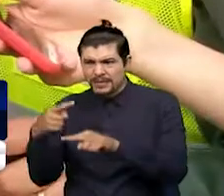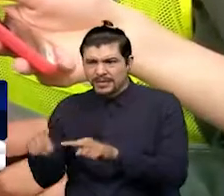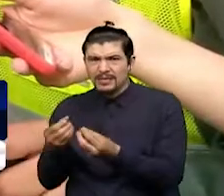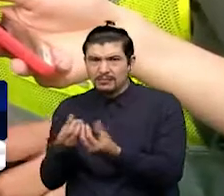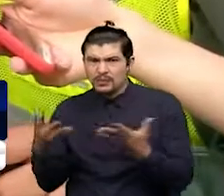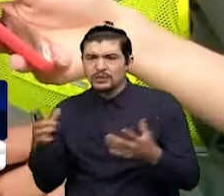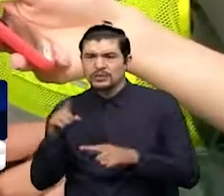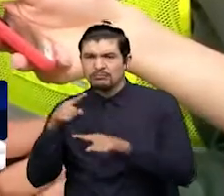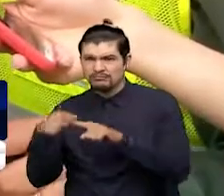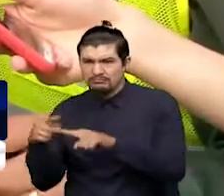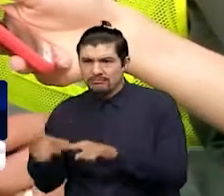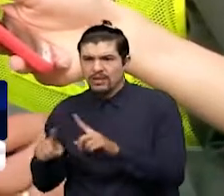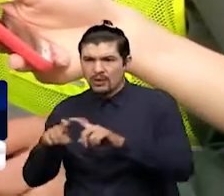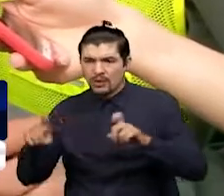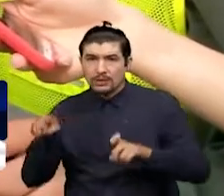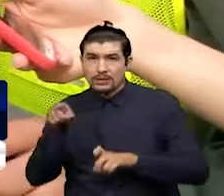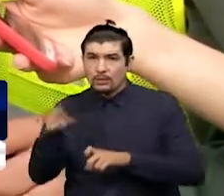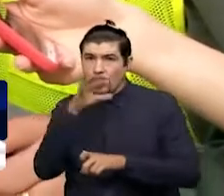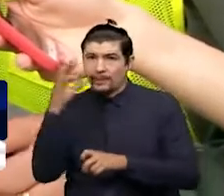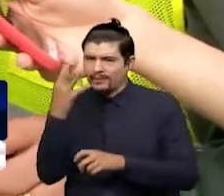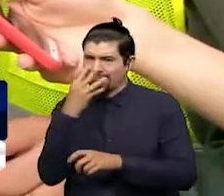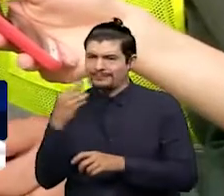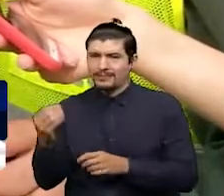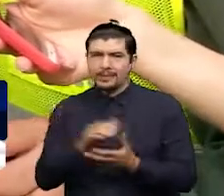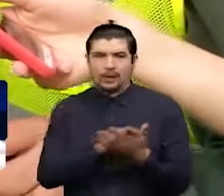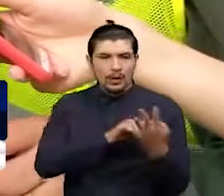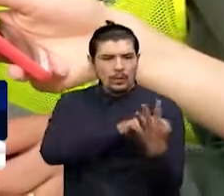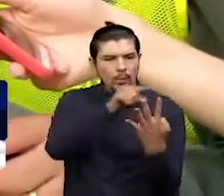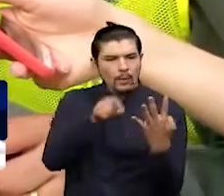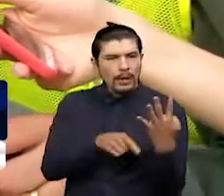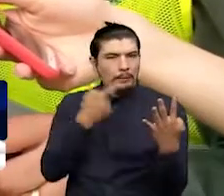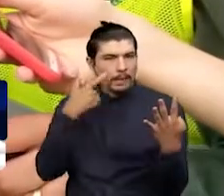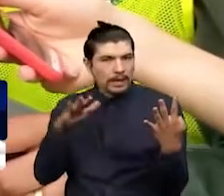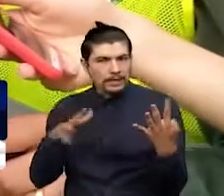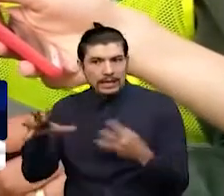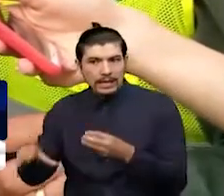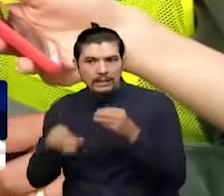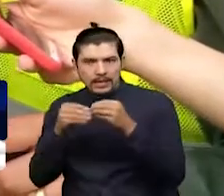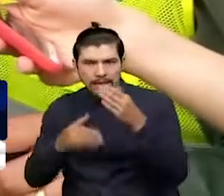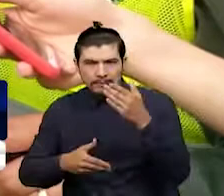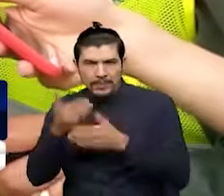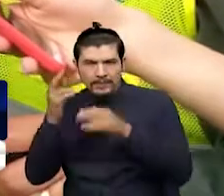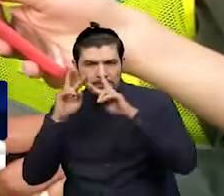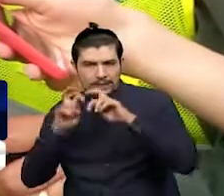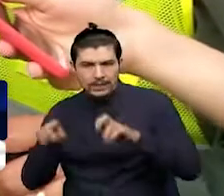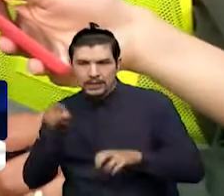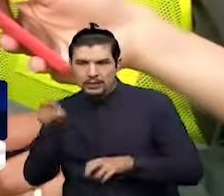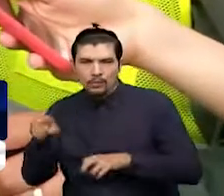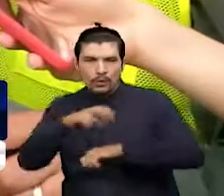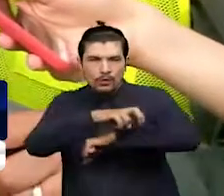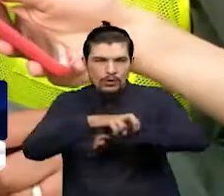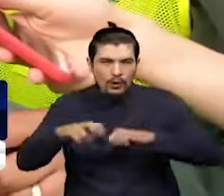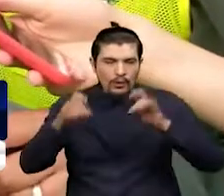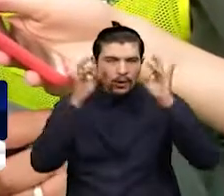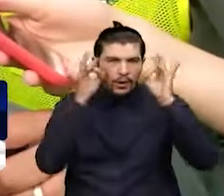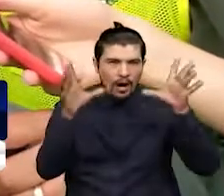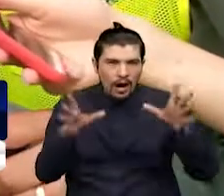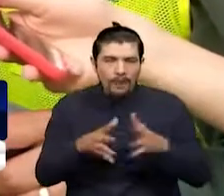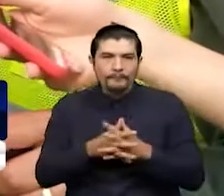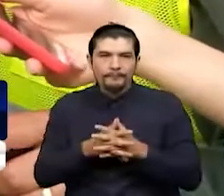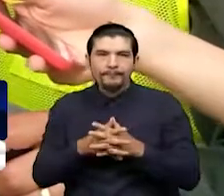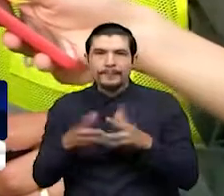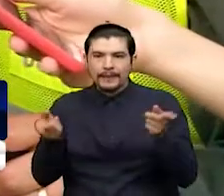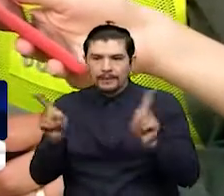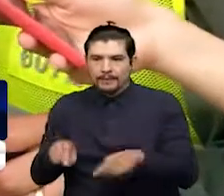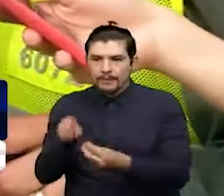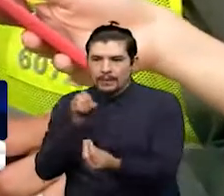procesado por otros delitos cuatro homicidios más que se le investigan hurto agravado y lesiones